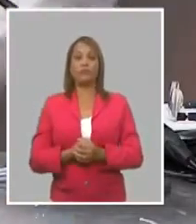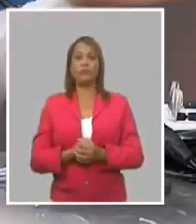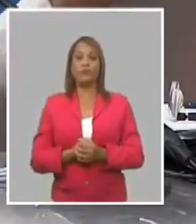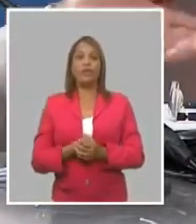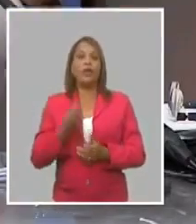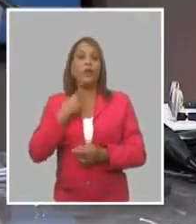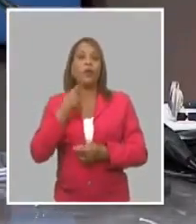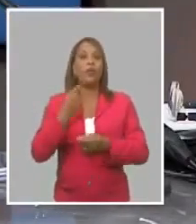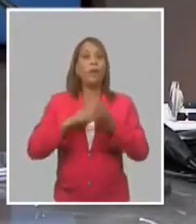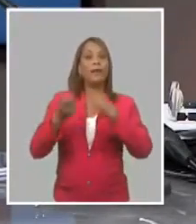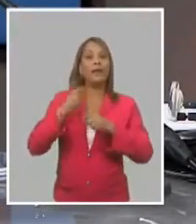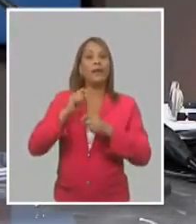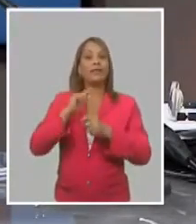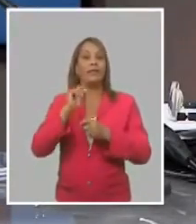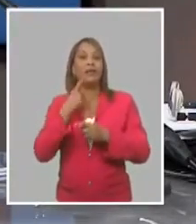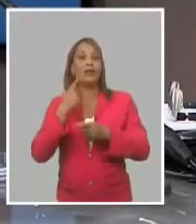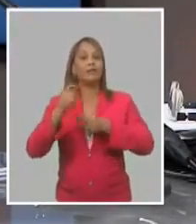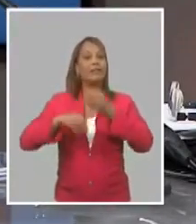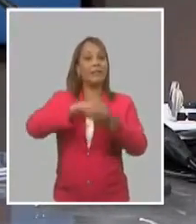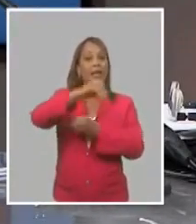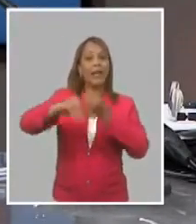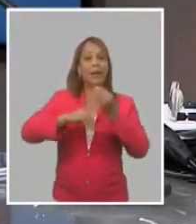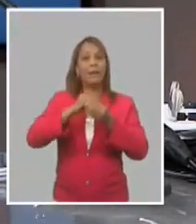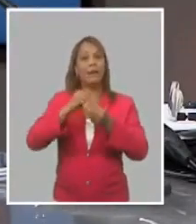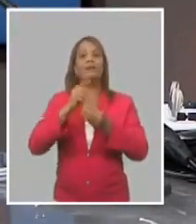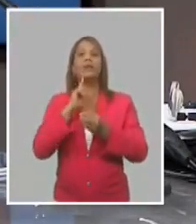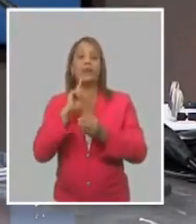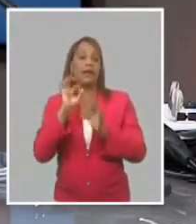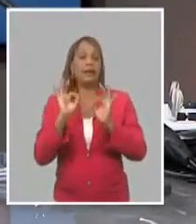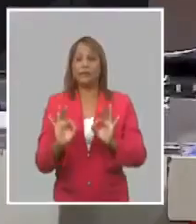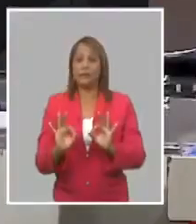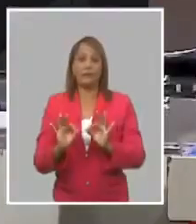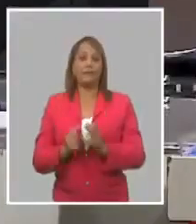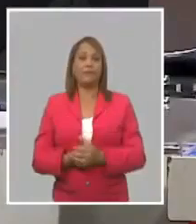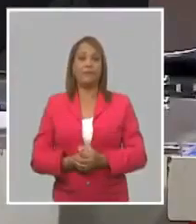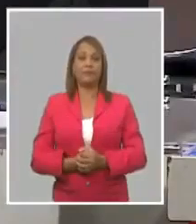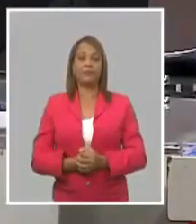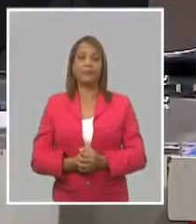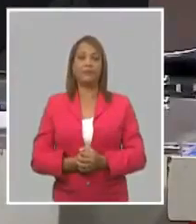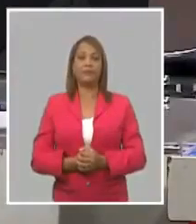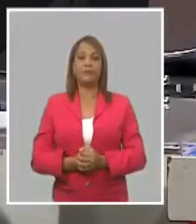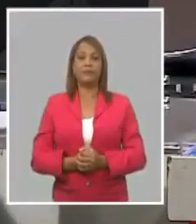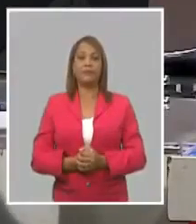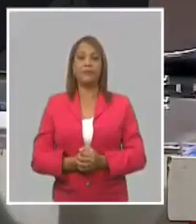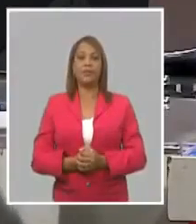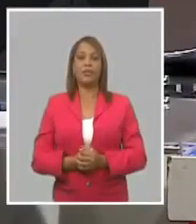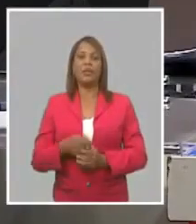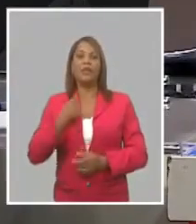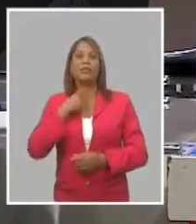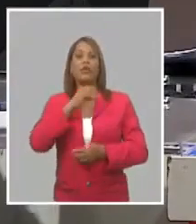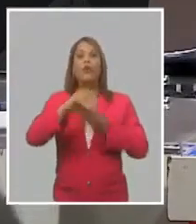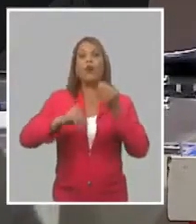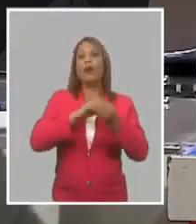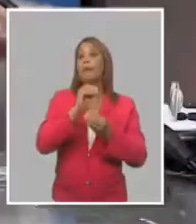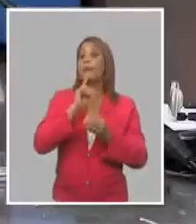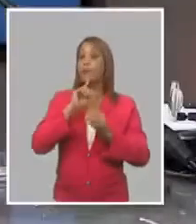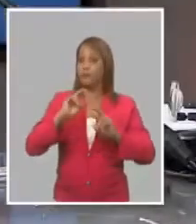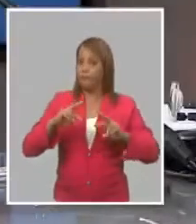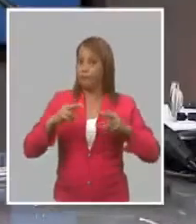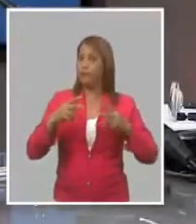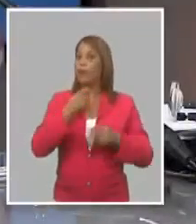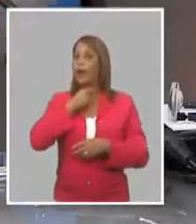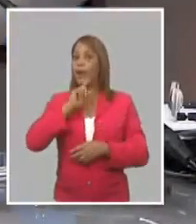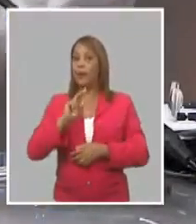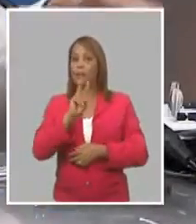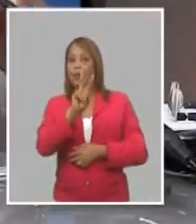las mercancías brinquen el muro del malecón, se multiplican por el tipo de cambio y se expresan en pesos. Si fuéramos un tipo de cambio de 20, que insisto, es un